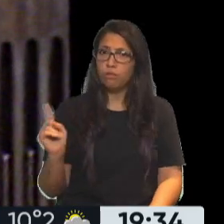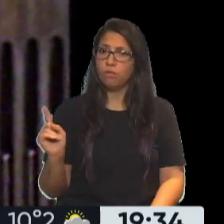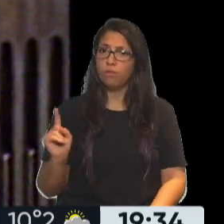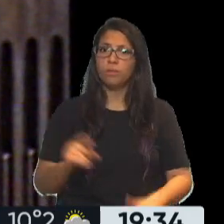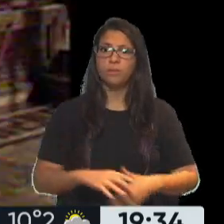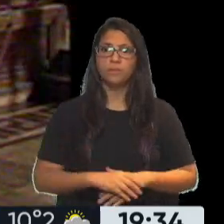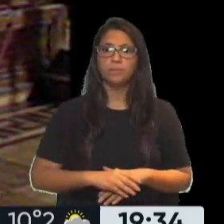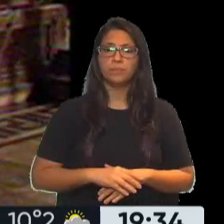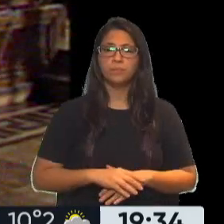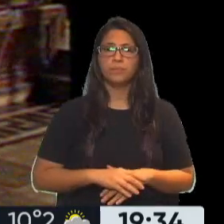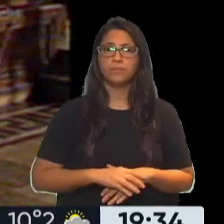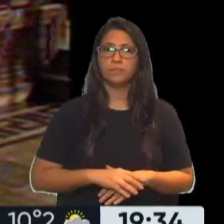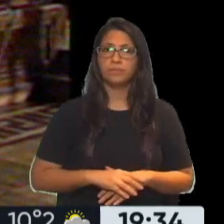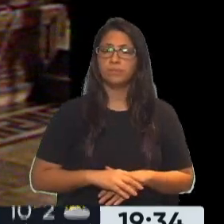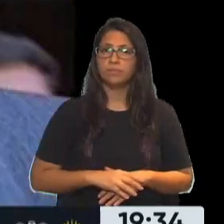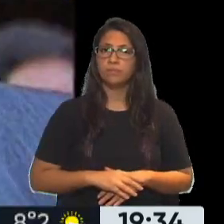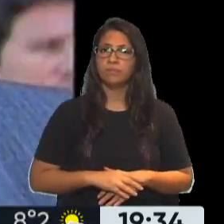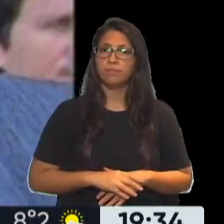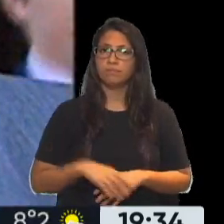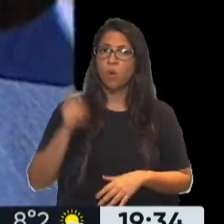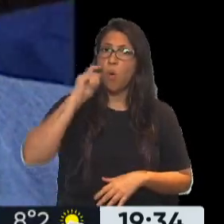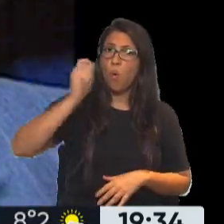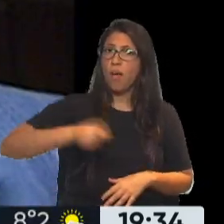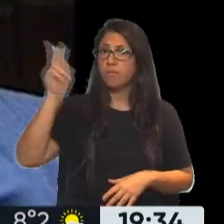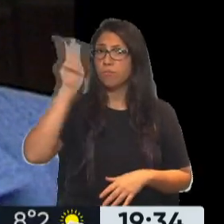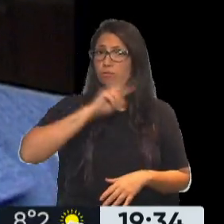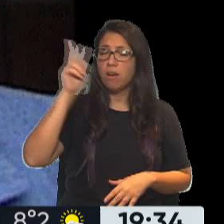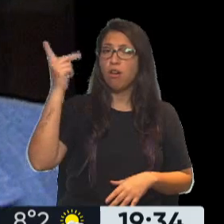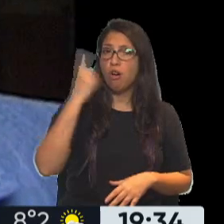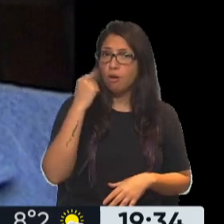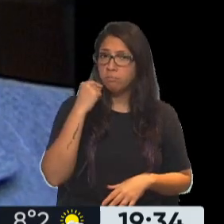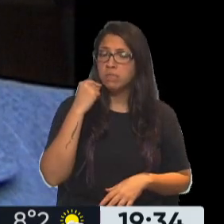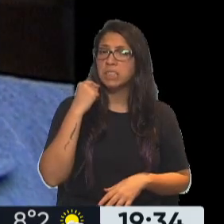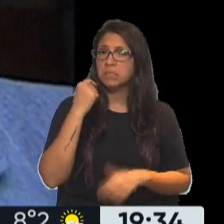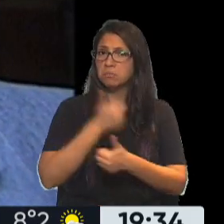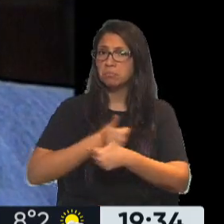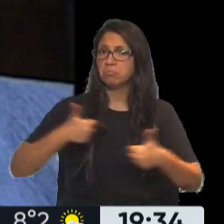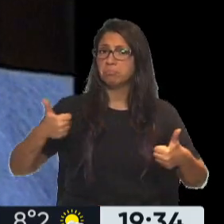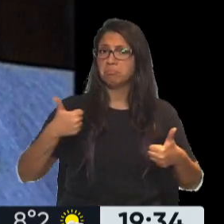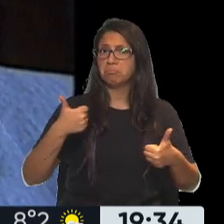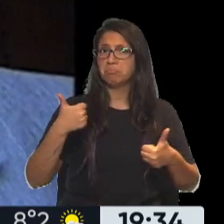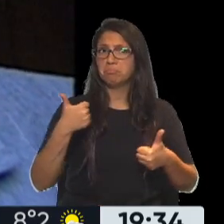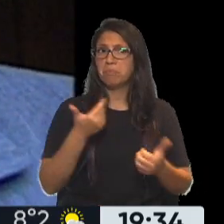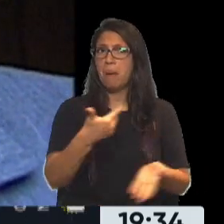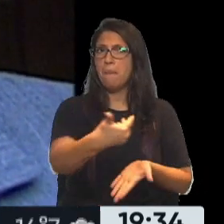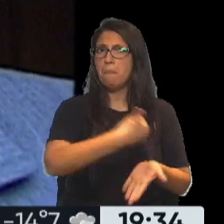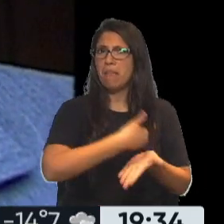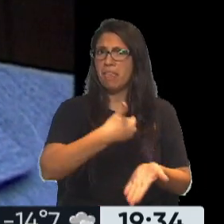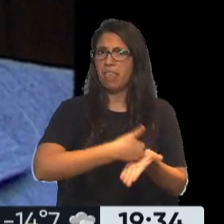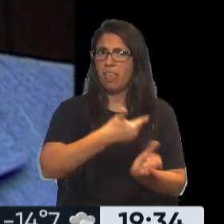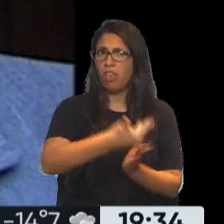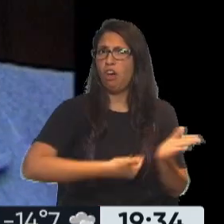Hubo jueces y juezas que incluso hicieron caso omiso a los pedidos de habeas